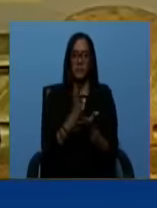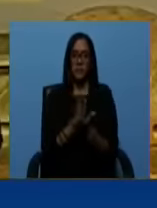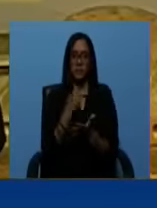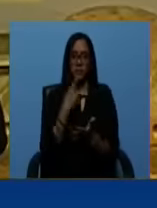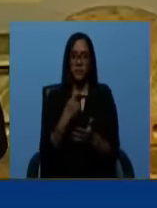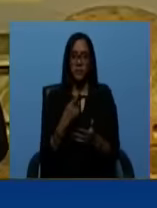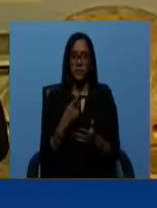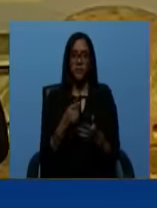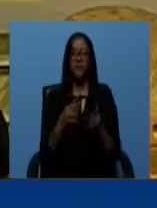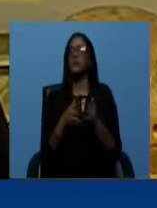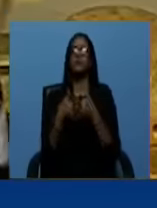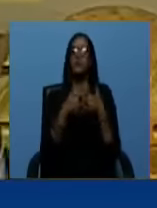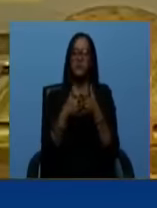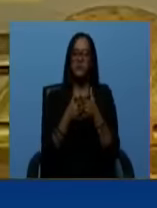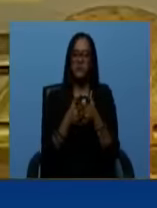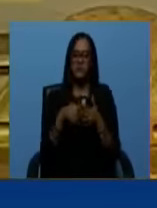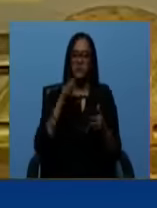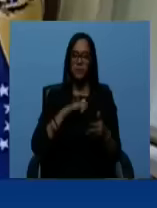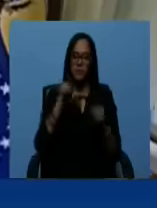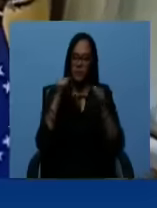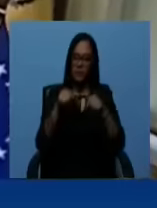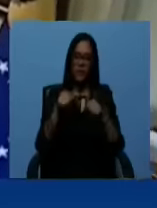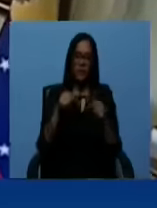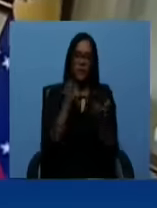Estados Unidos va a estar ahí toda la vida.